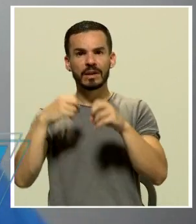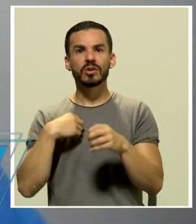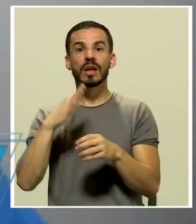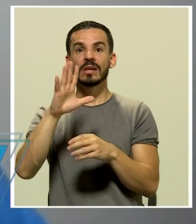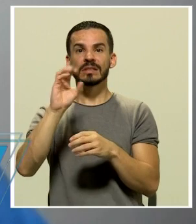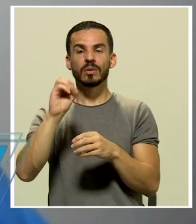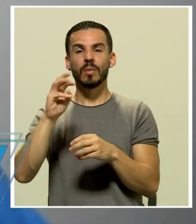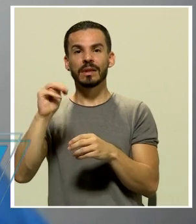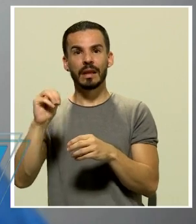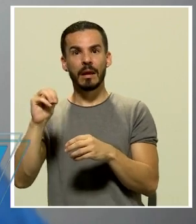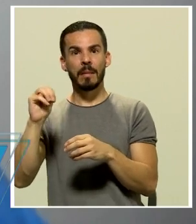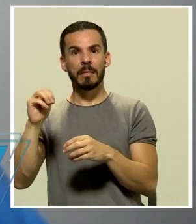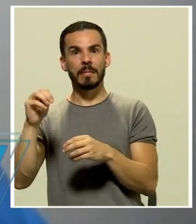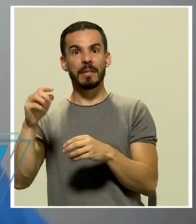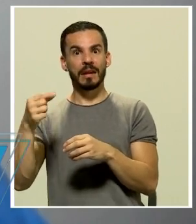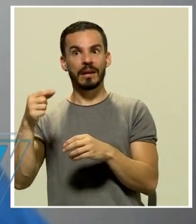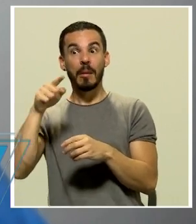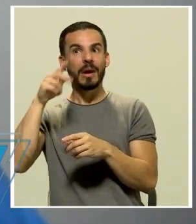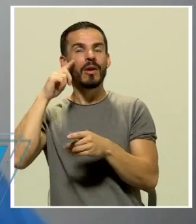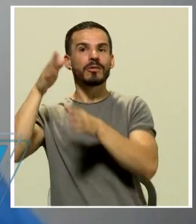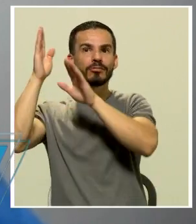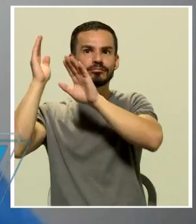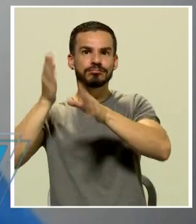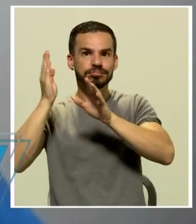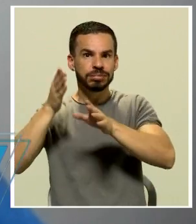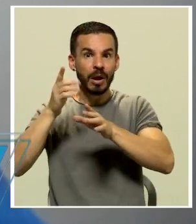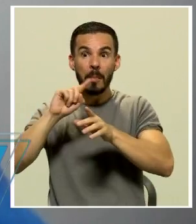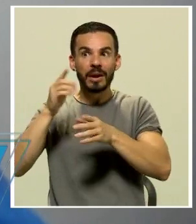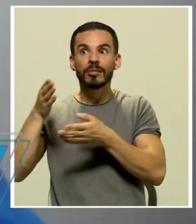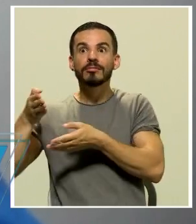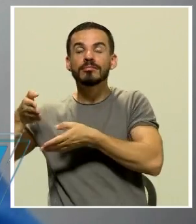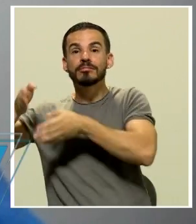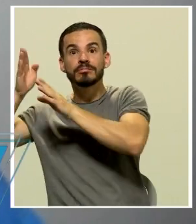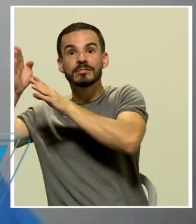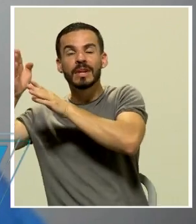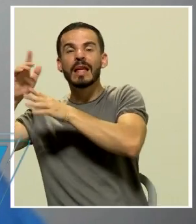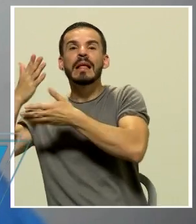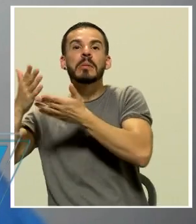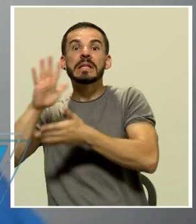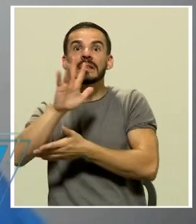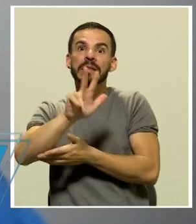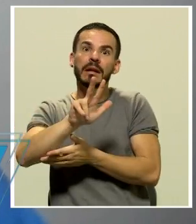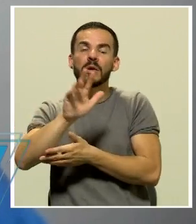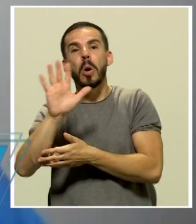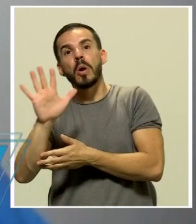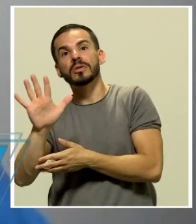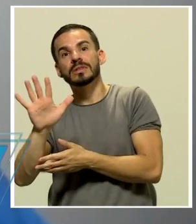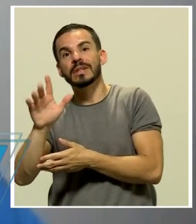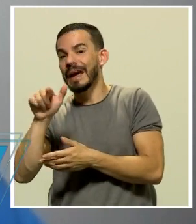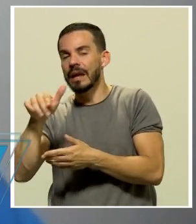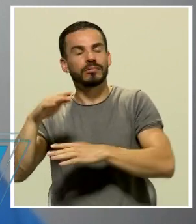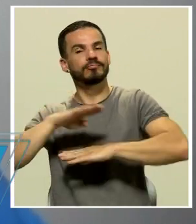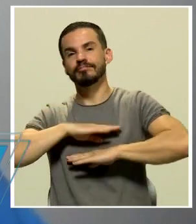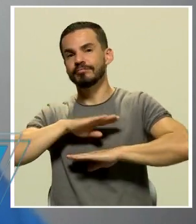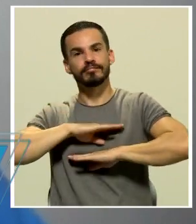50 megas, pero eso es de bajada. De subida probablemente tiene 3 o 5, y eso es